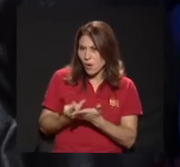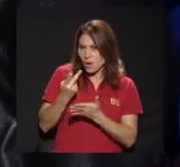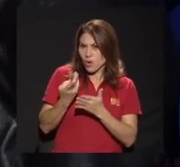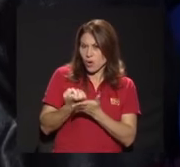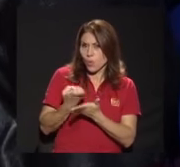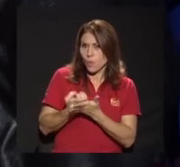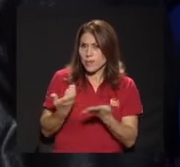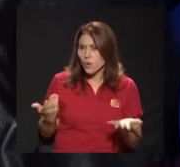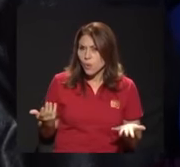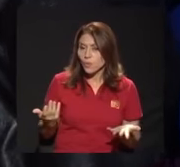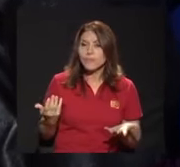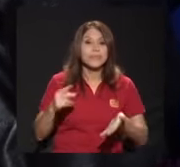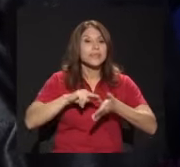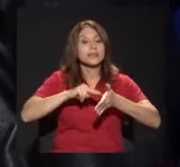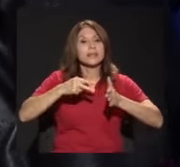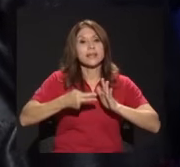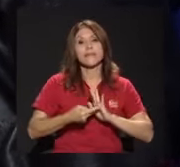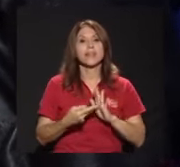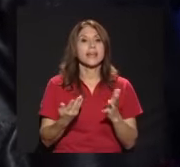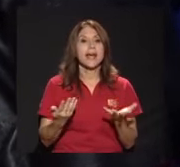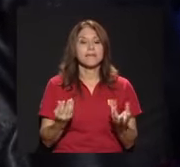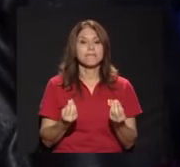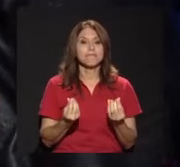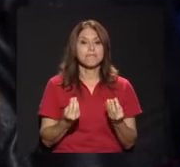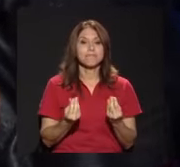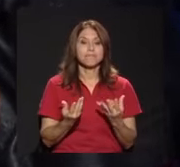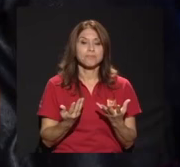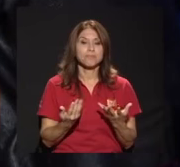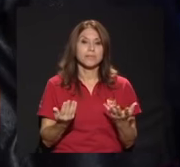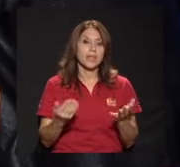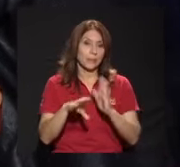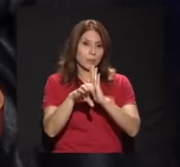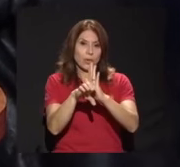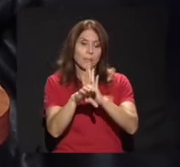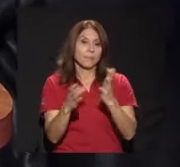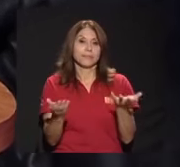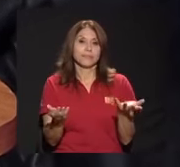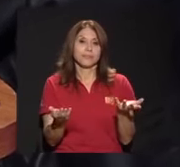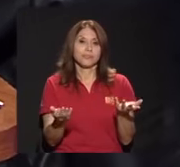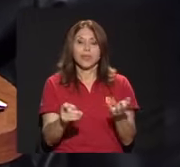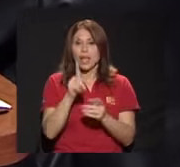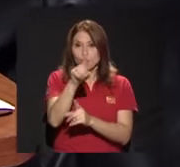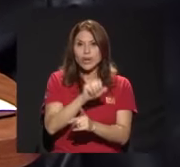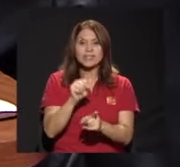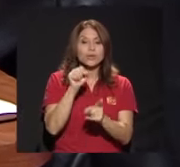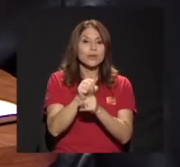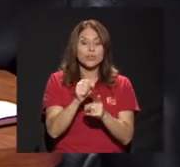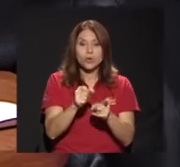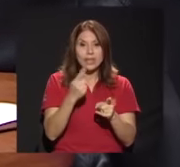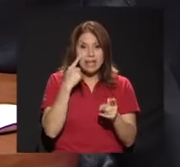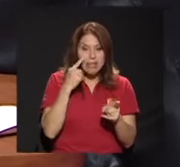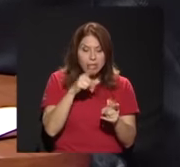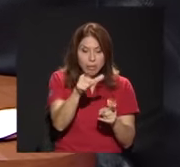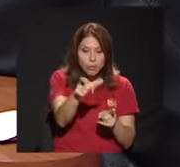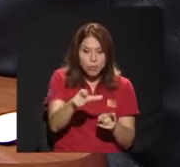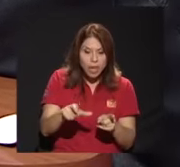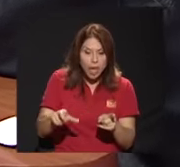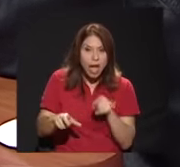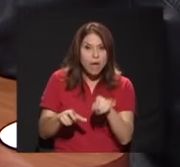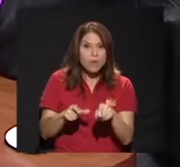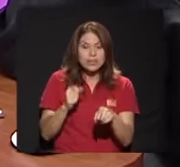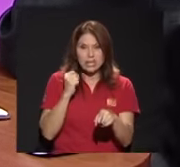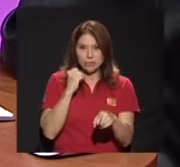Significa que al momento, ¿cómo te lo explicara? Si resulta ser que hay una situación de contaminación a un cuerpo de agua,